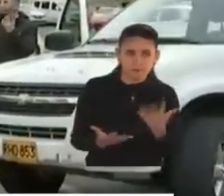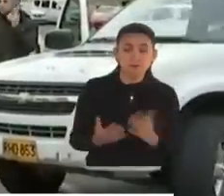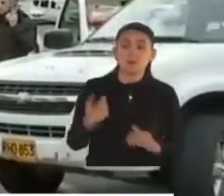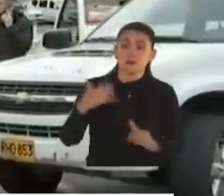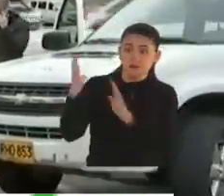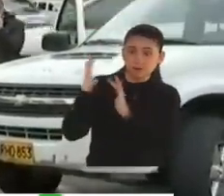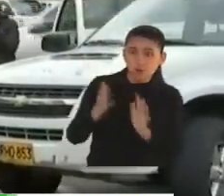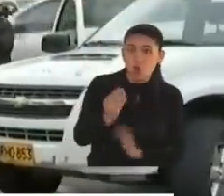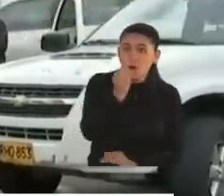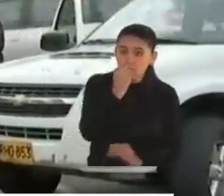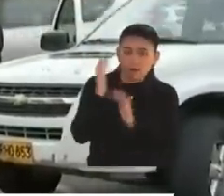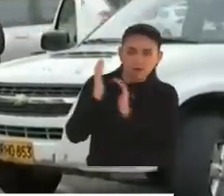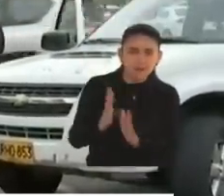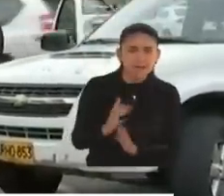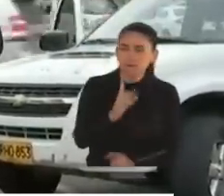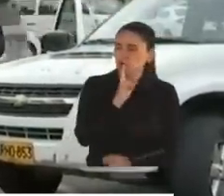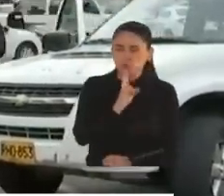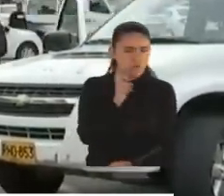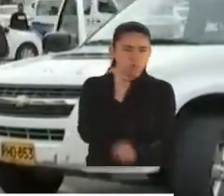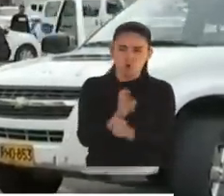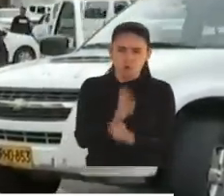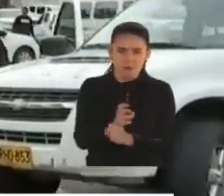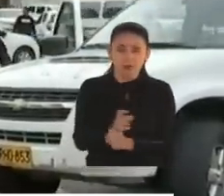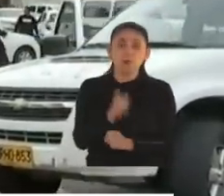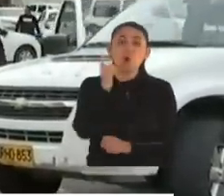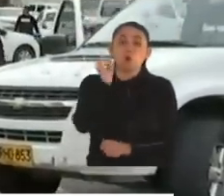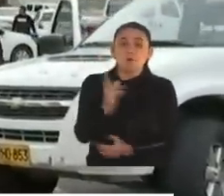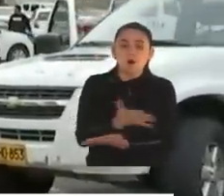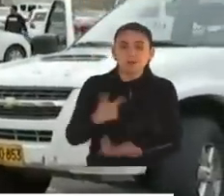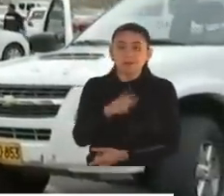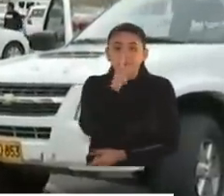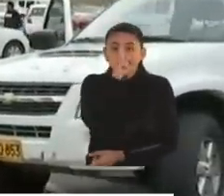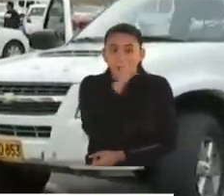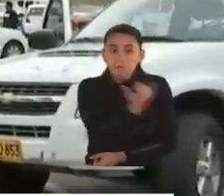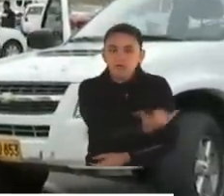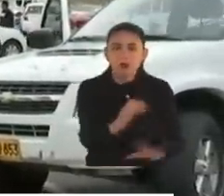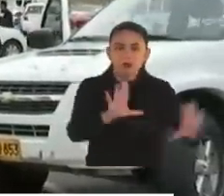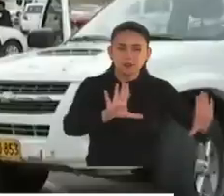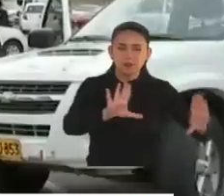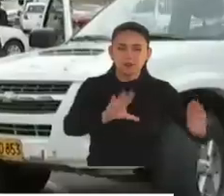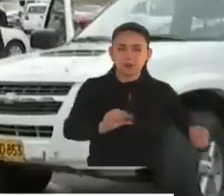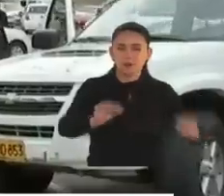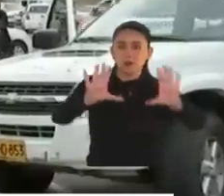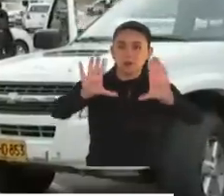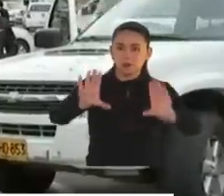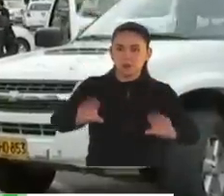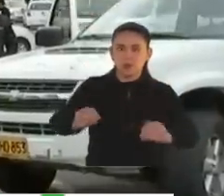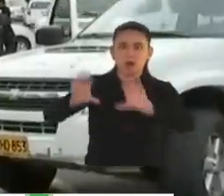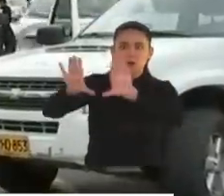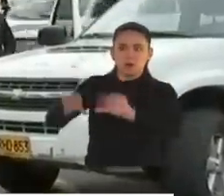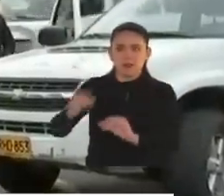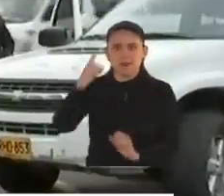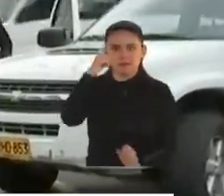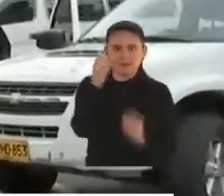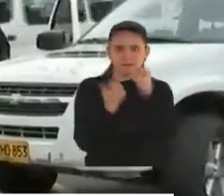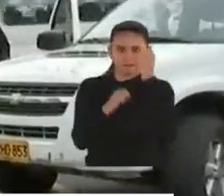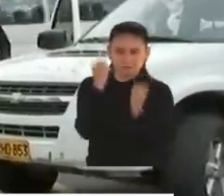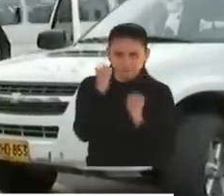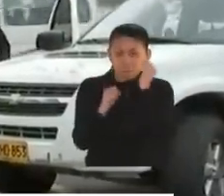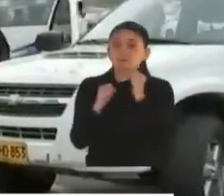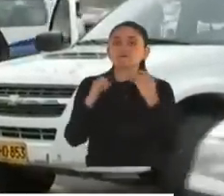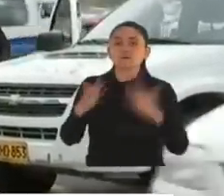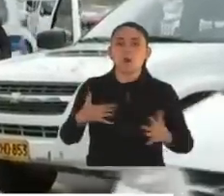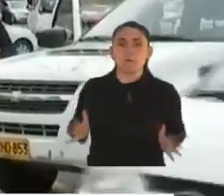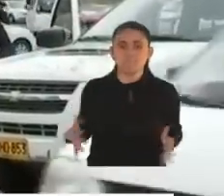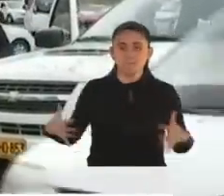vez más complejo debido a que las reservas se van agotando, pero el producto que está llegando en la ruta que hemos activado por